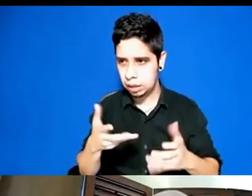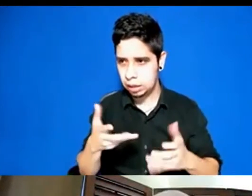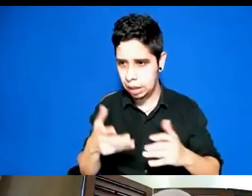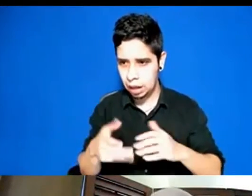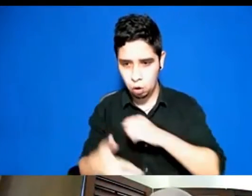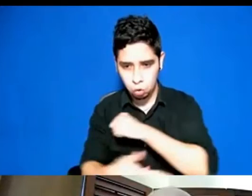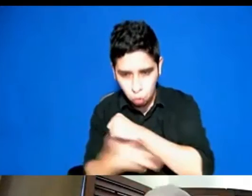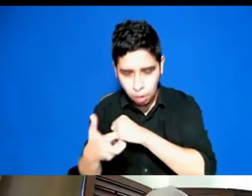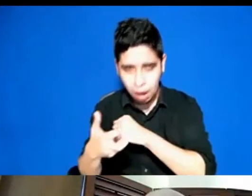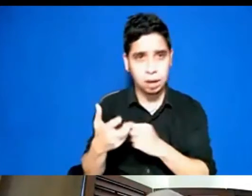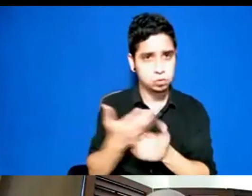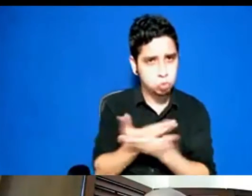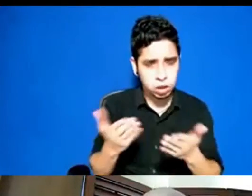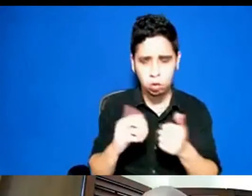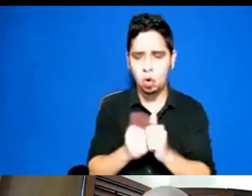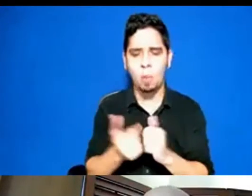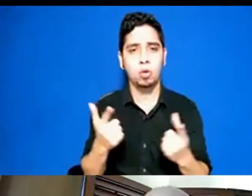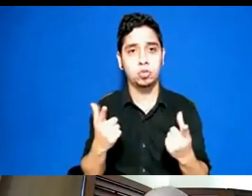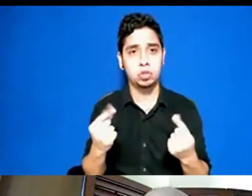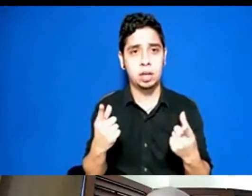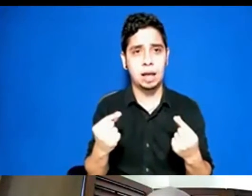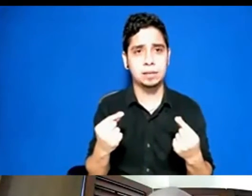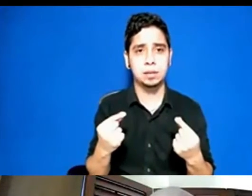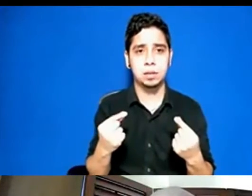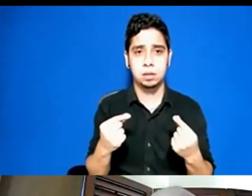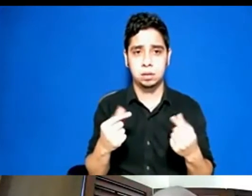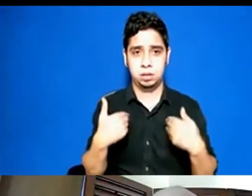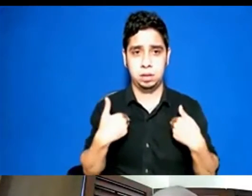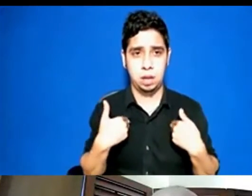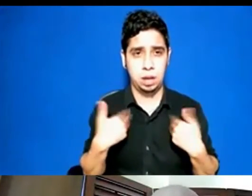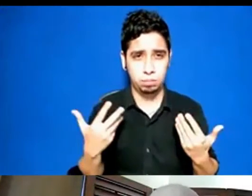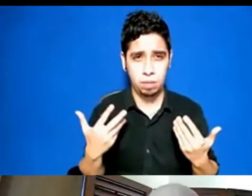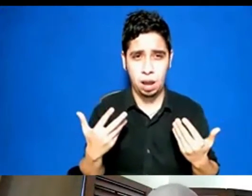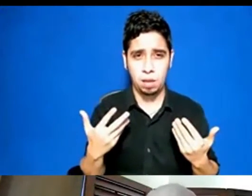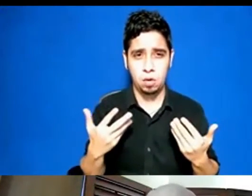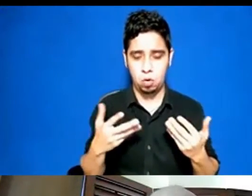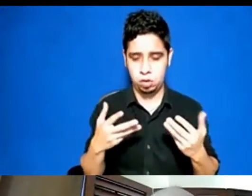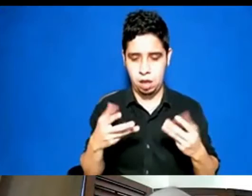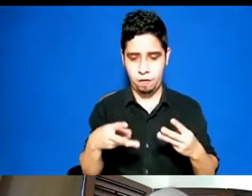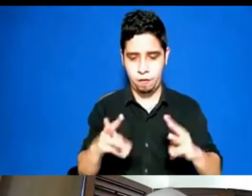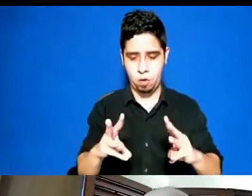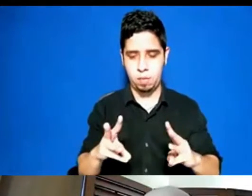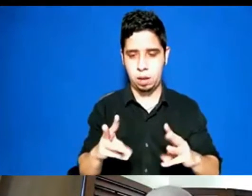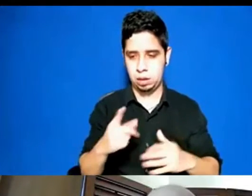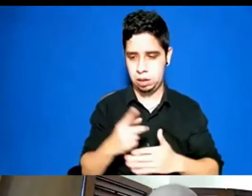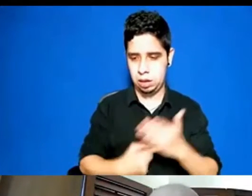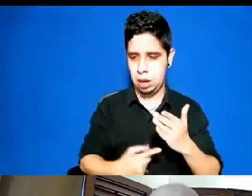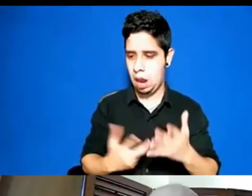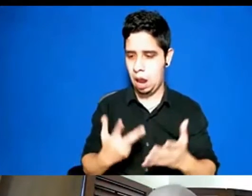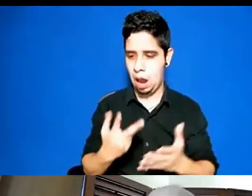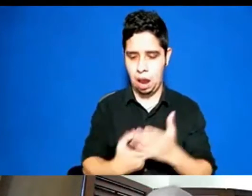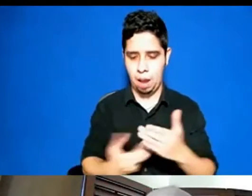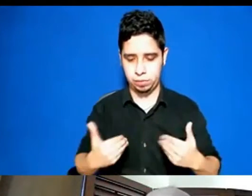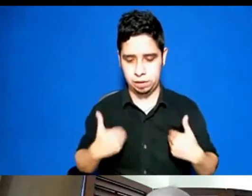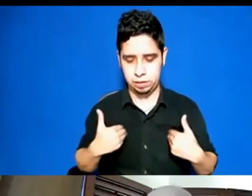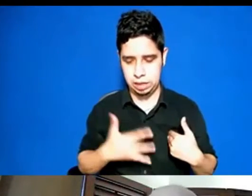¿Cómo debe ser? Porque pienso yo que debe haber algún tipo de manera de armonizar, de cómo